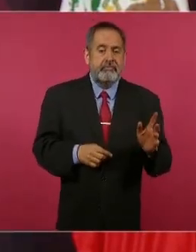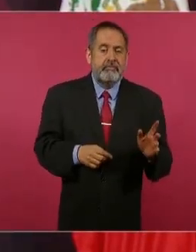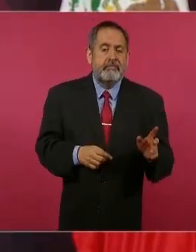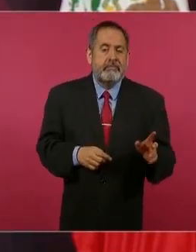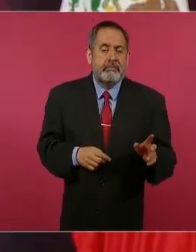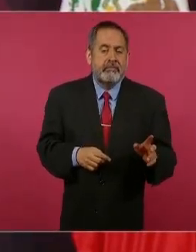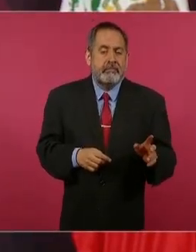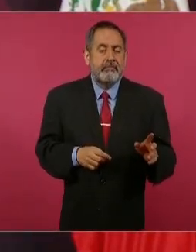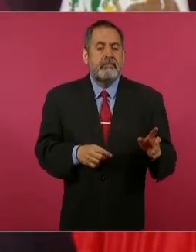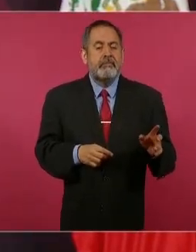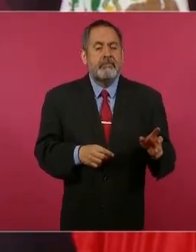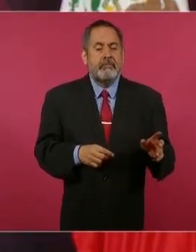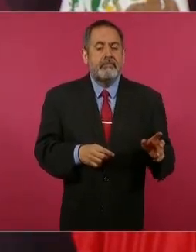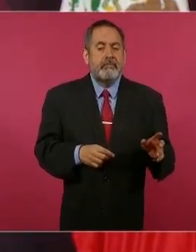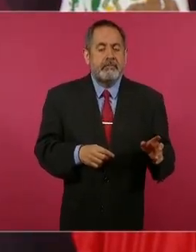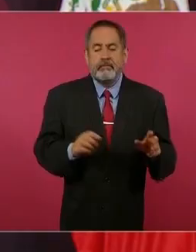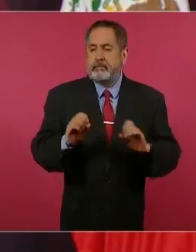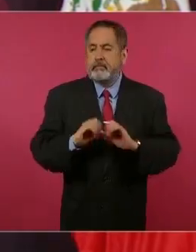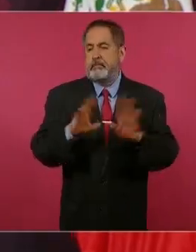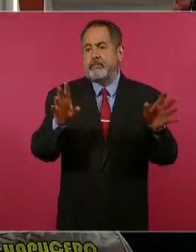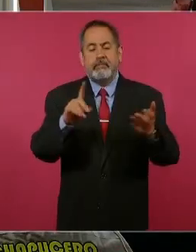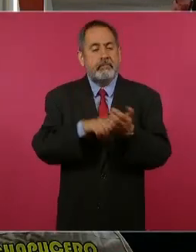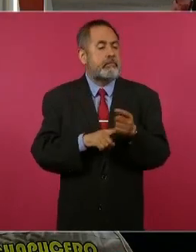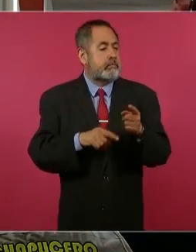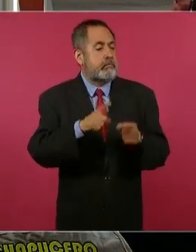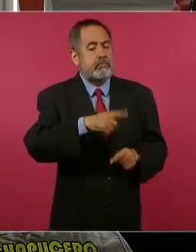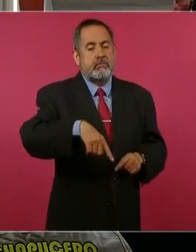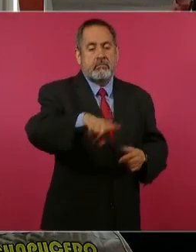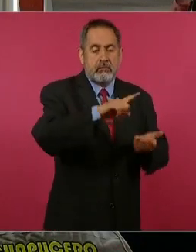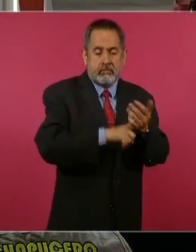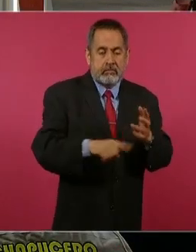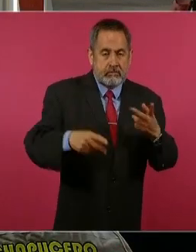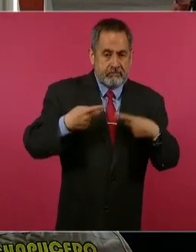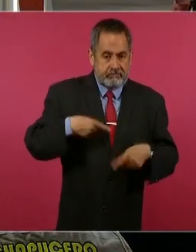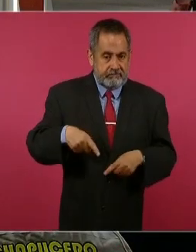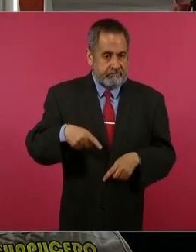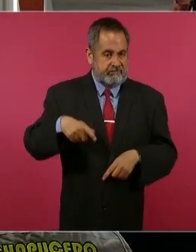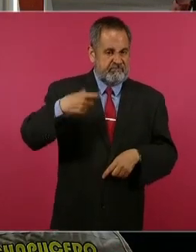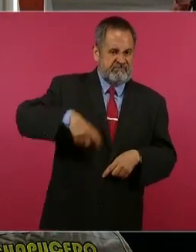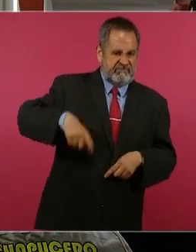desde luego todo lo que tiene que ver con el poder económico.